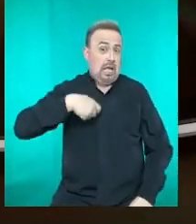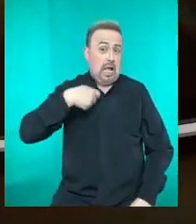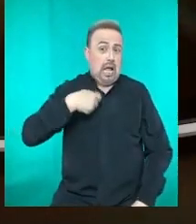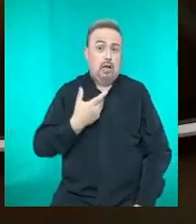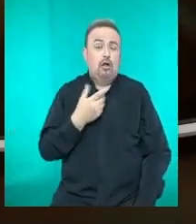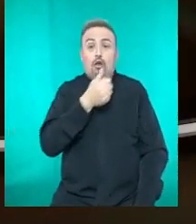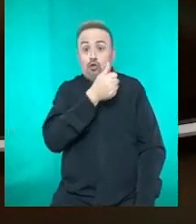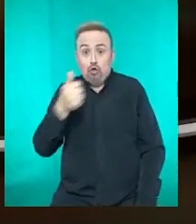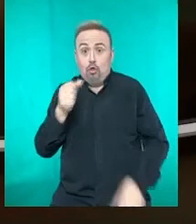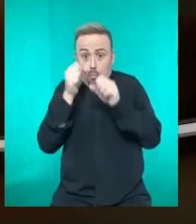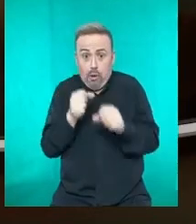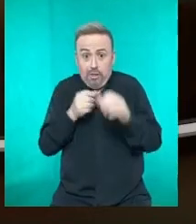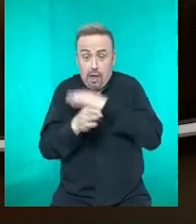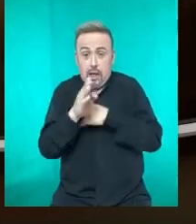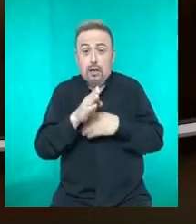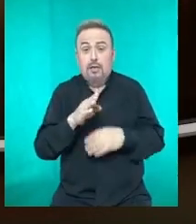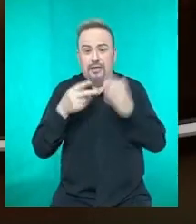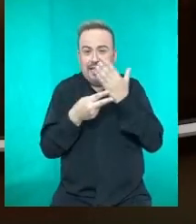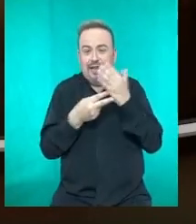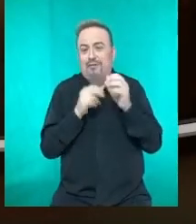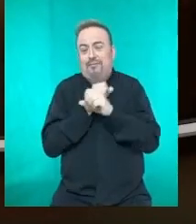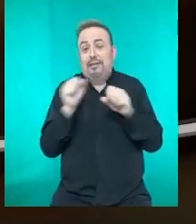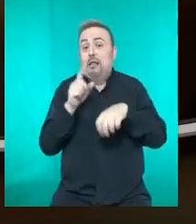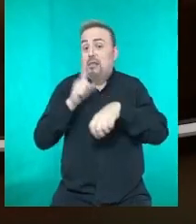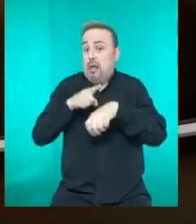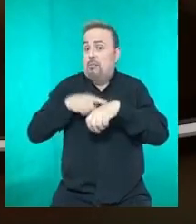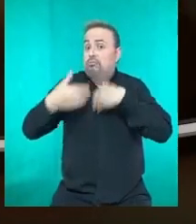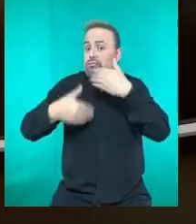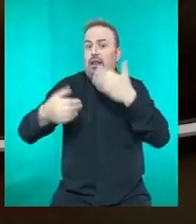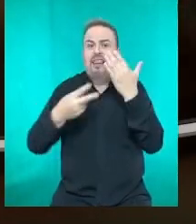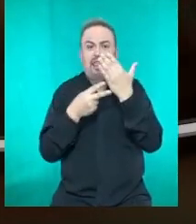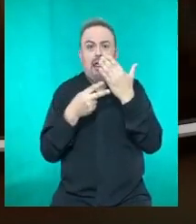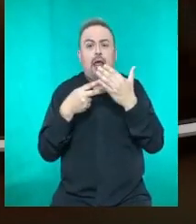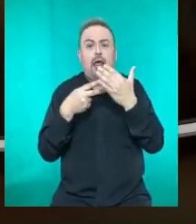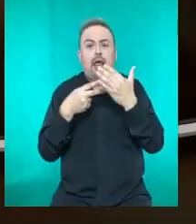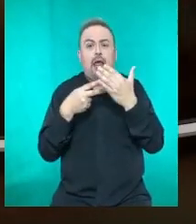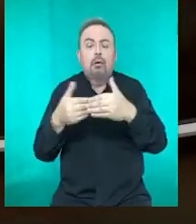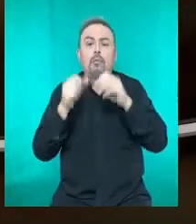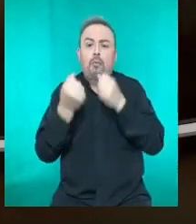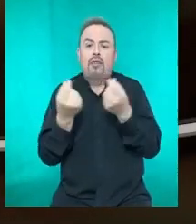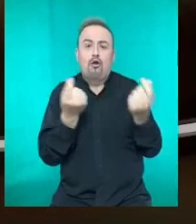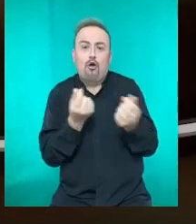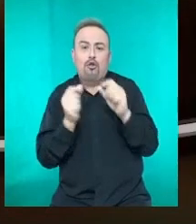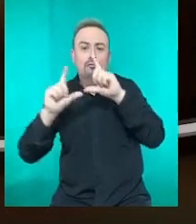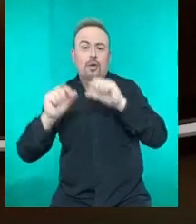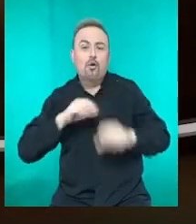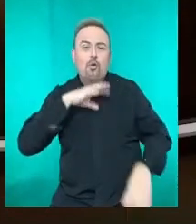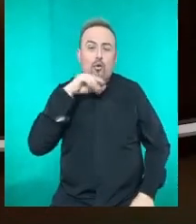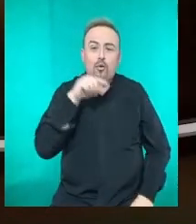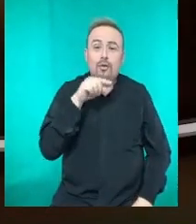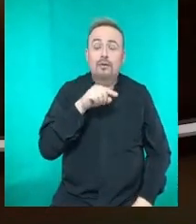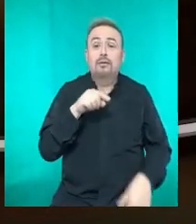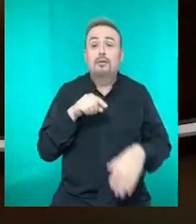todos pueden acceder a eso hoy en día, pero con el tiempo, a medida que la tecnología va avanzando, a medida que el uso de estos elementos ya